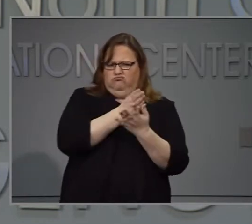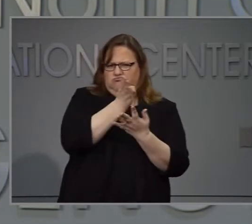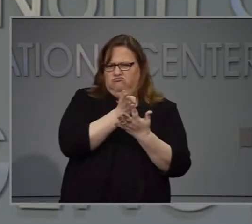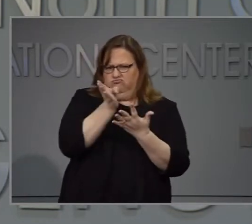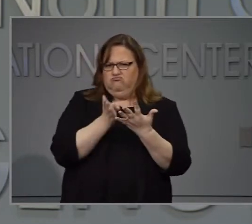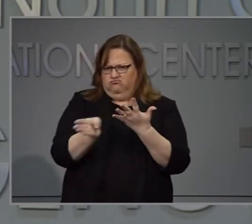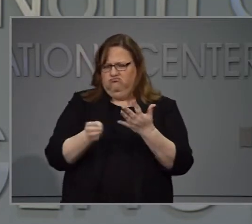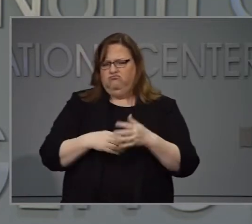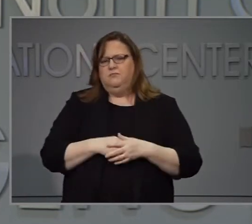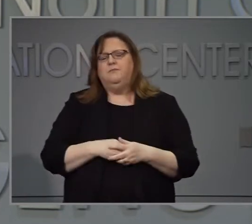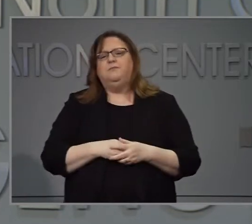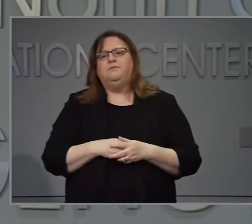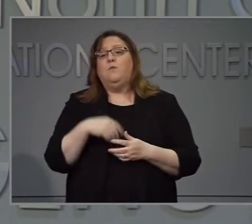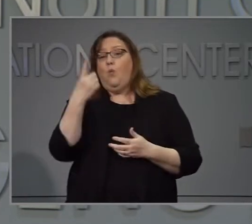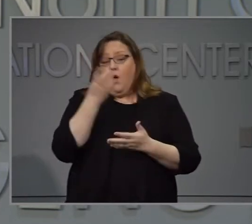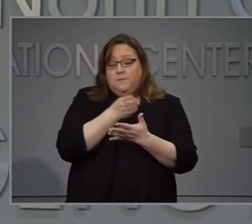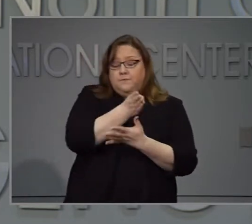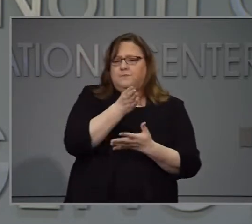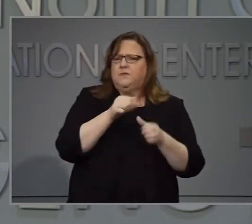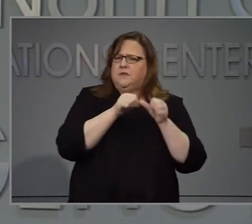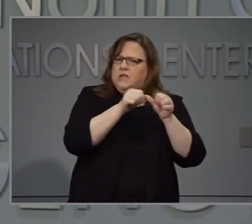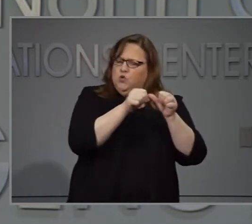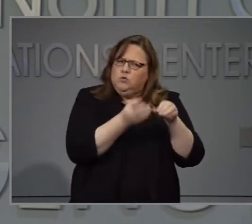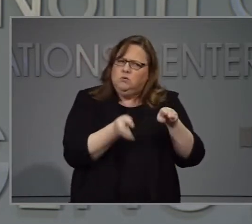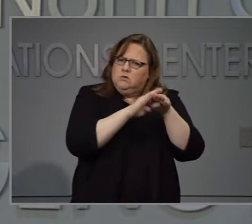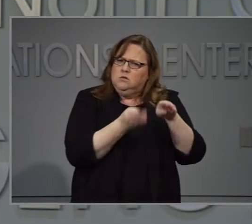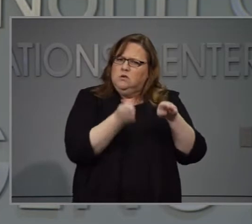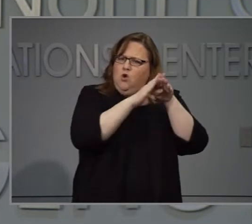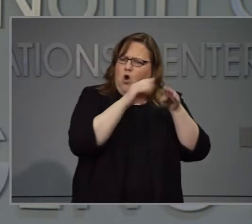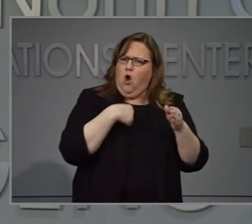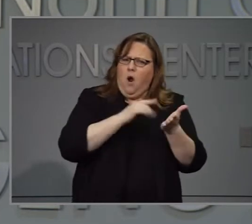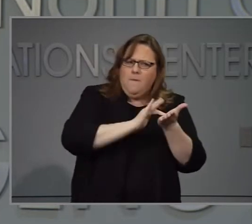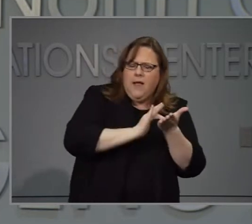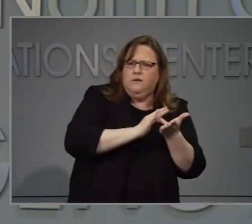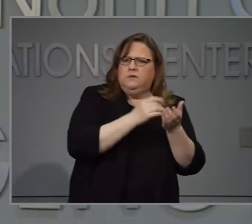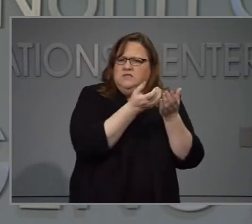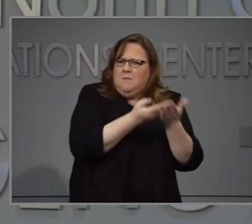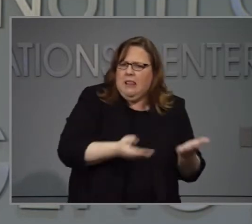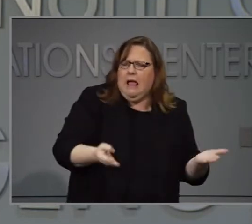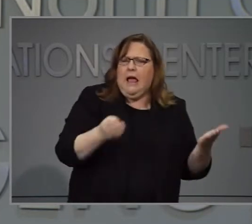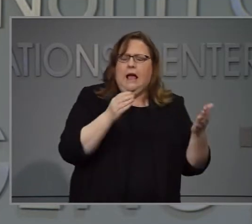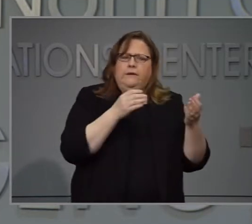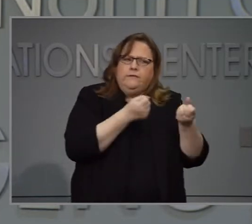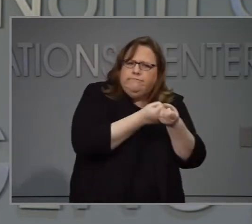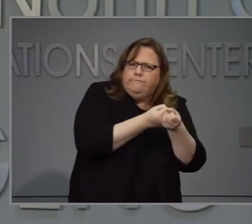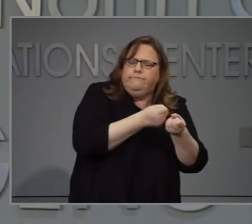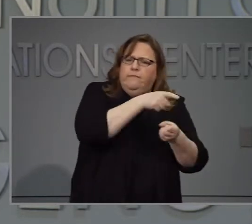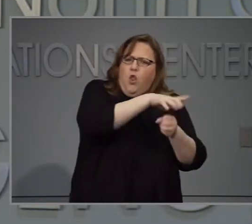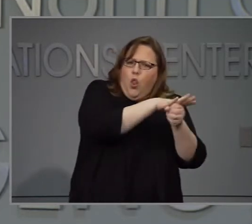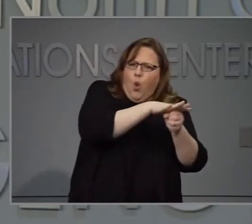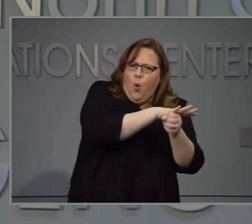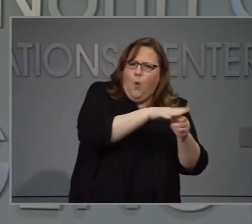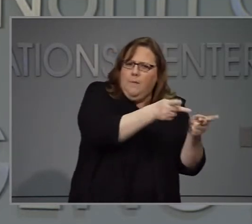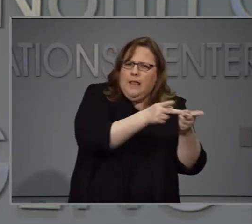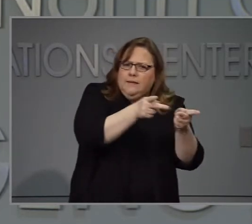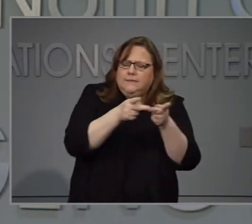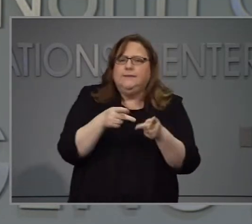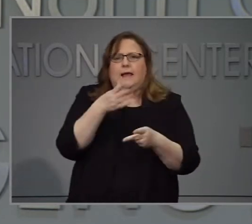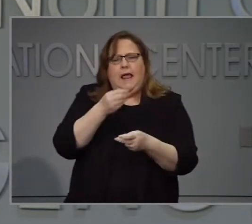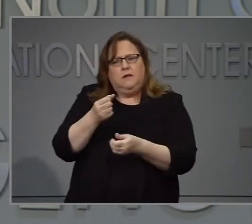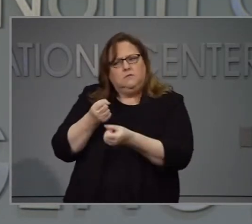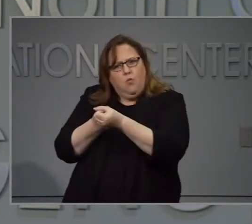fue enfocándonos siguiendo las líneas de este esfuerzo continuamos planeando por el alza de